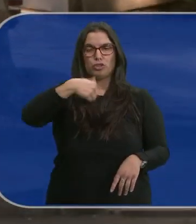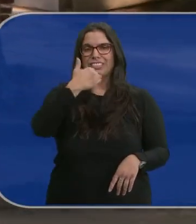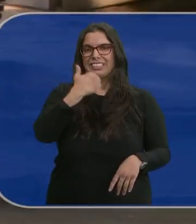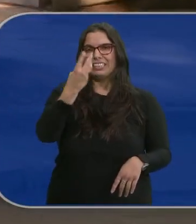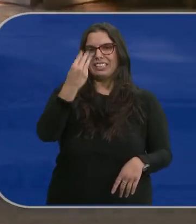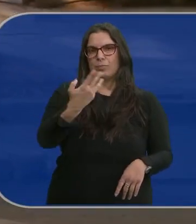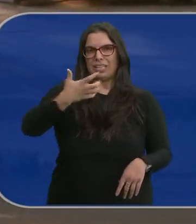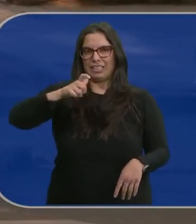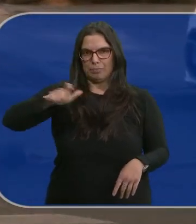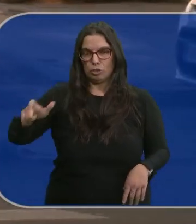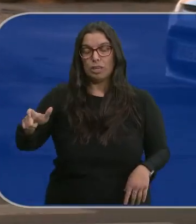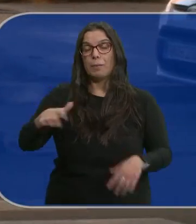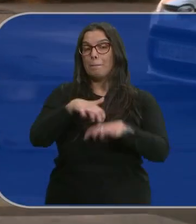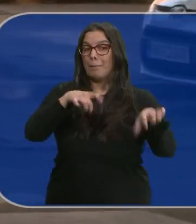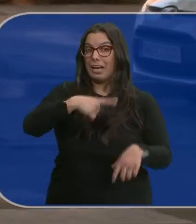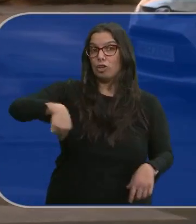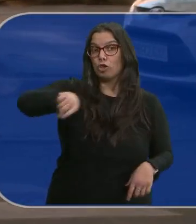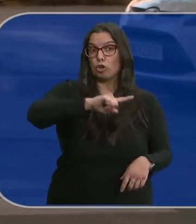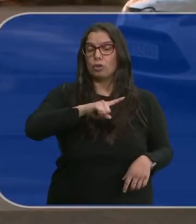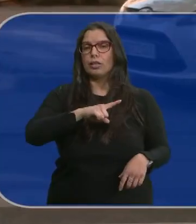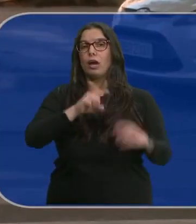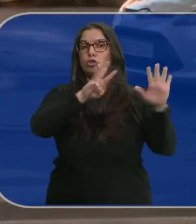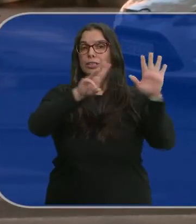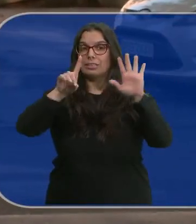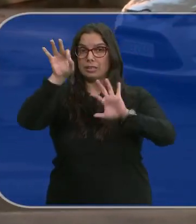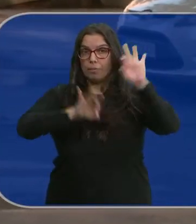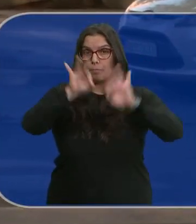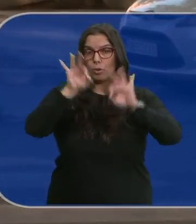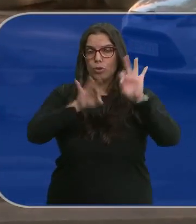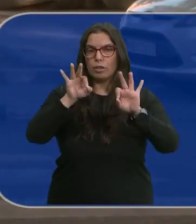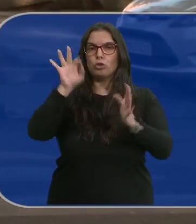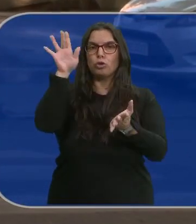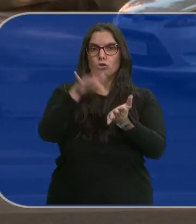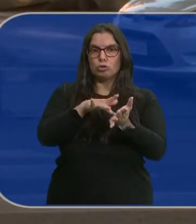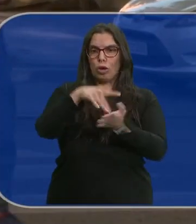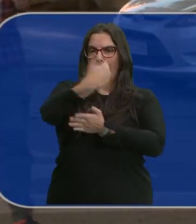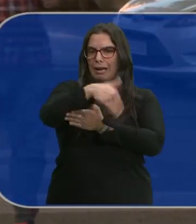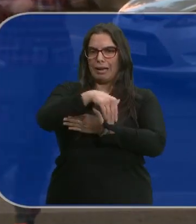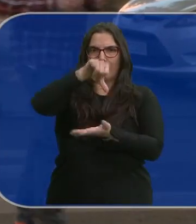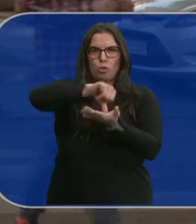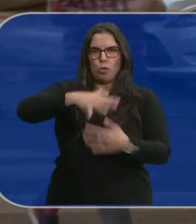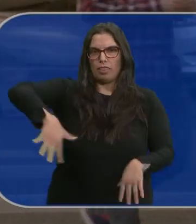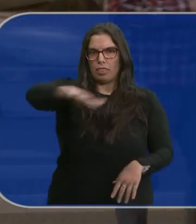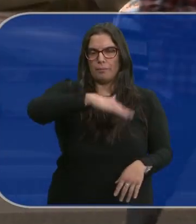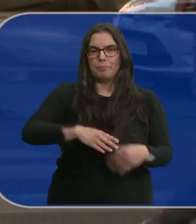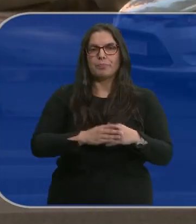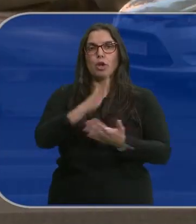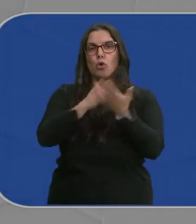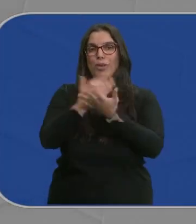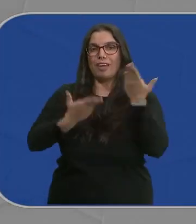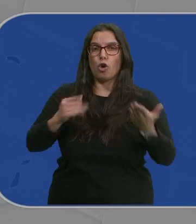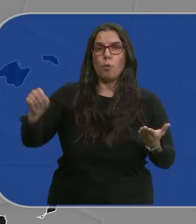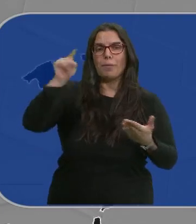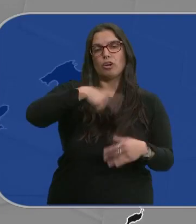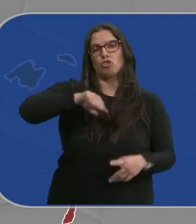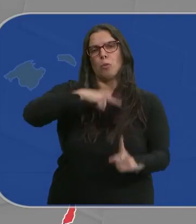casi 3.500 personas. La mayor parte de estos siniestros, un 86%, tuvieron lugar en vías urbanas, como esta. Por comunidades, Castilla y